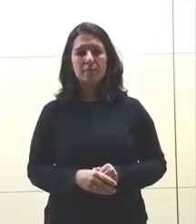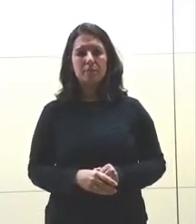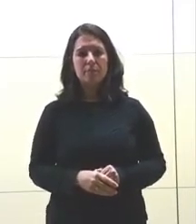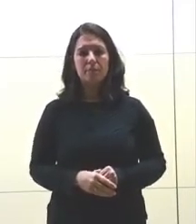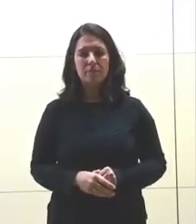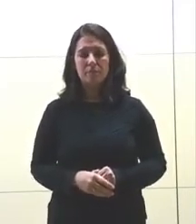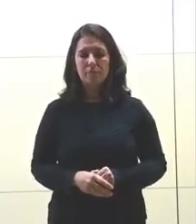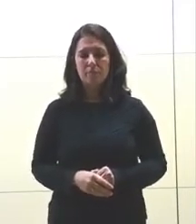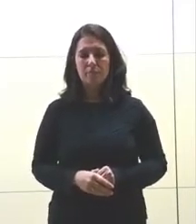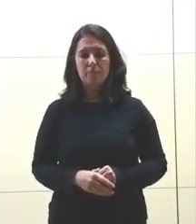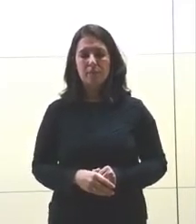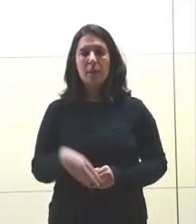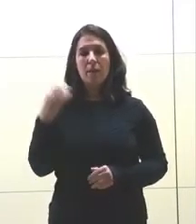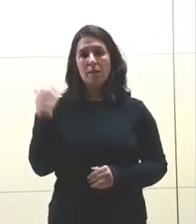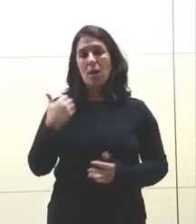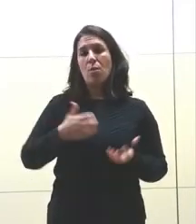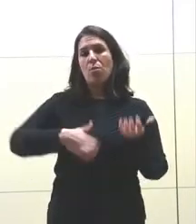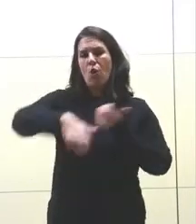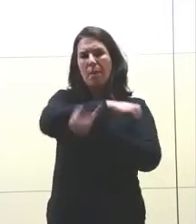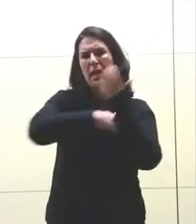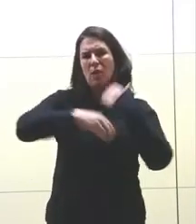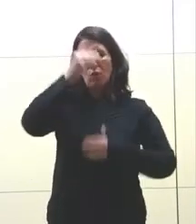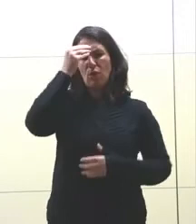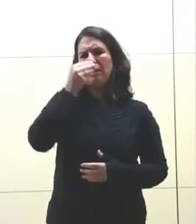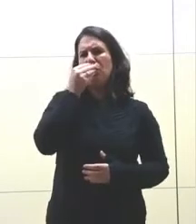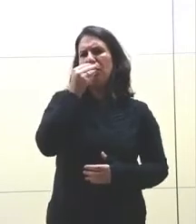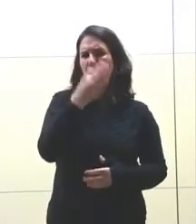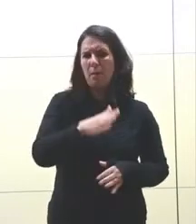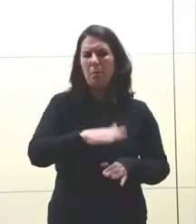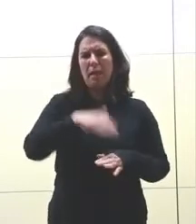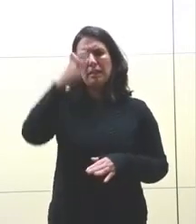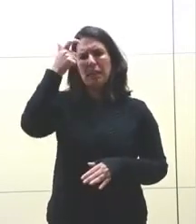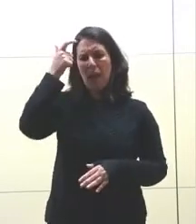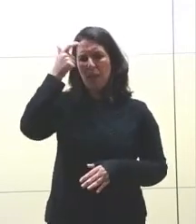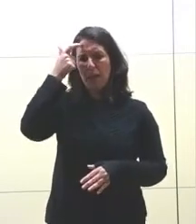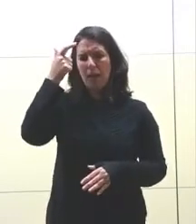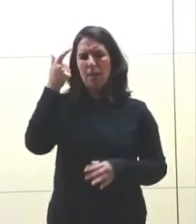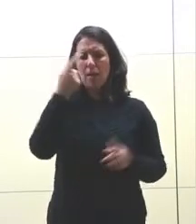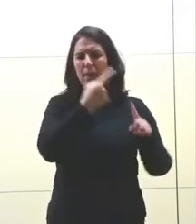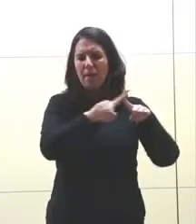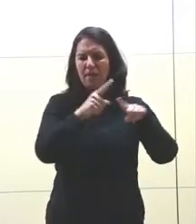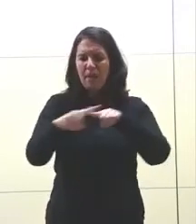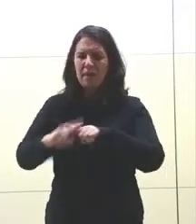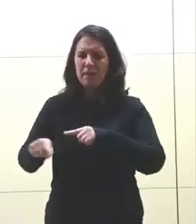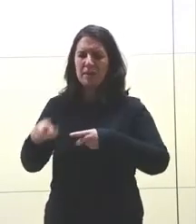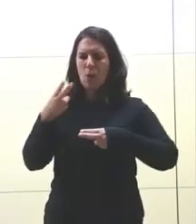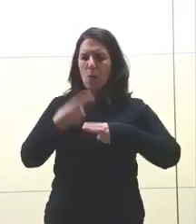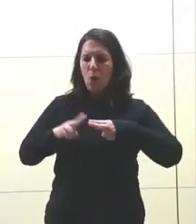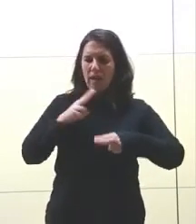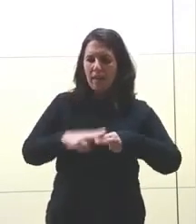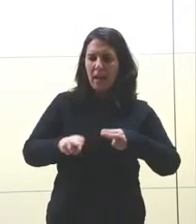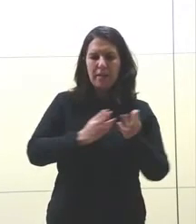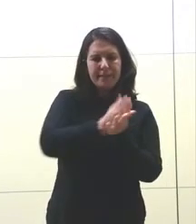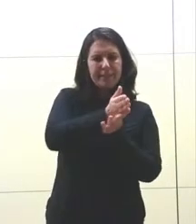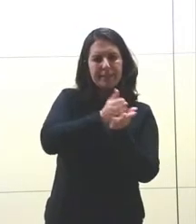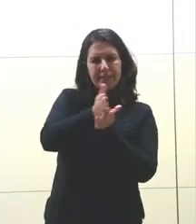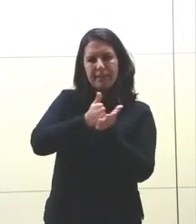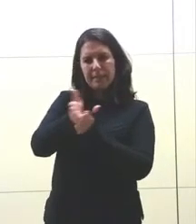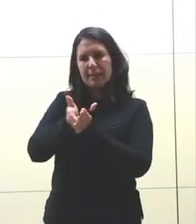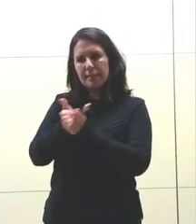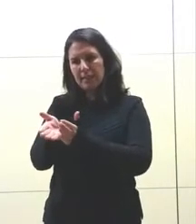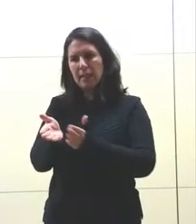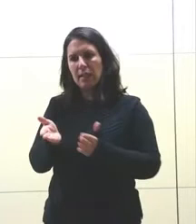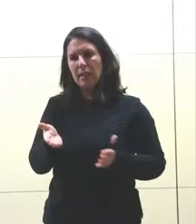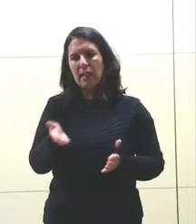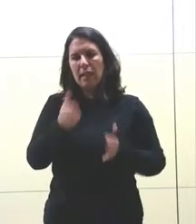Dicho esta polémica, que yo creo que está muy bien para situar cuáles son las distintas políticas que